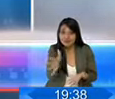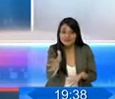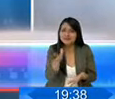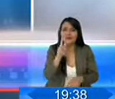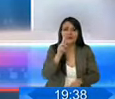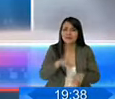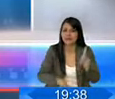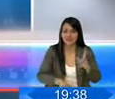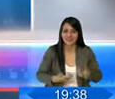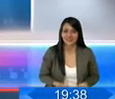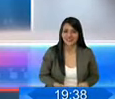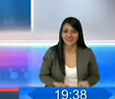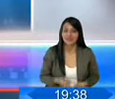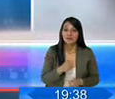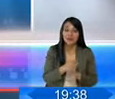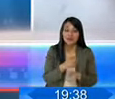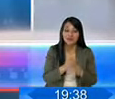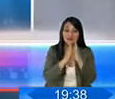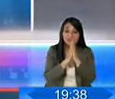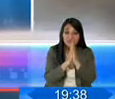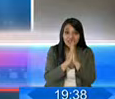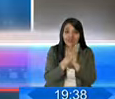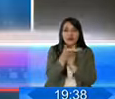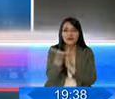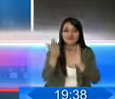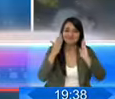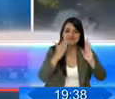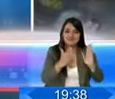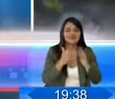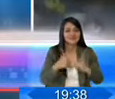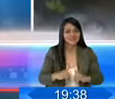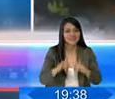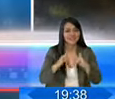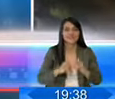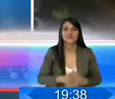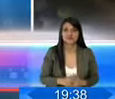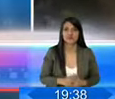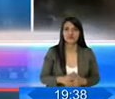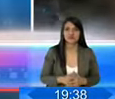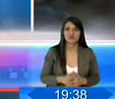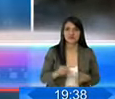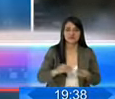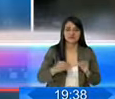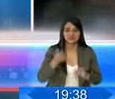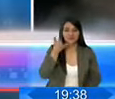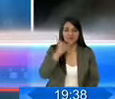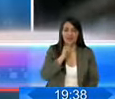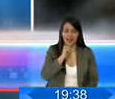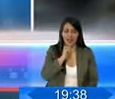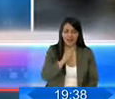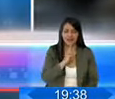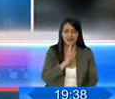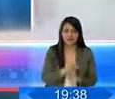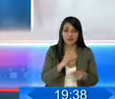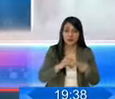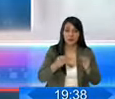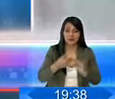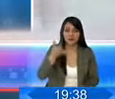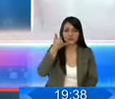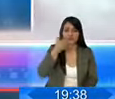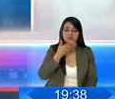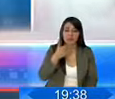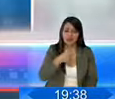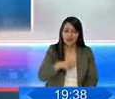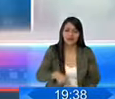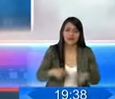y acudieron a este llamado. Seguimos pidiendo ayuda, porque todavía falta más, pero se ha mejorado el estilo